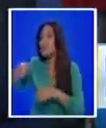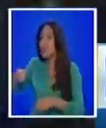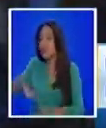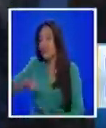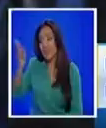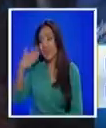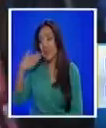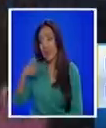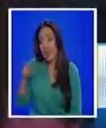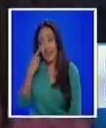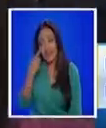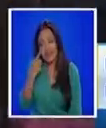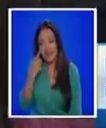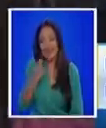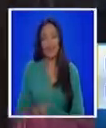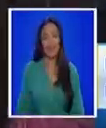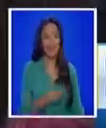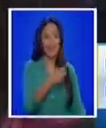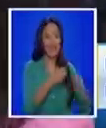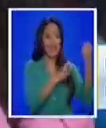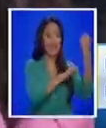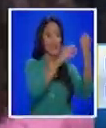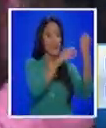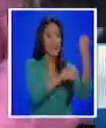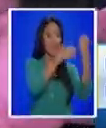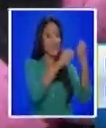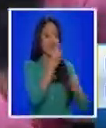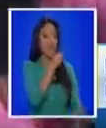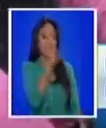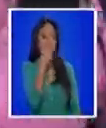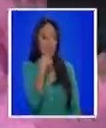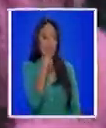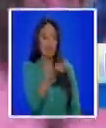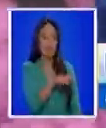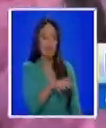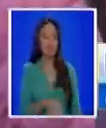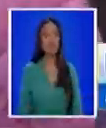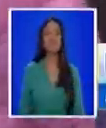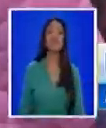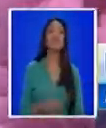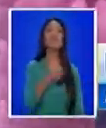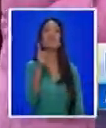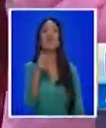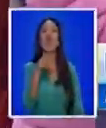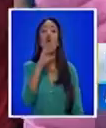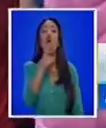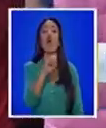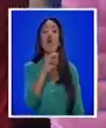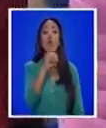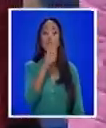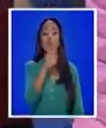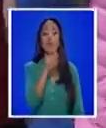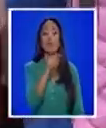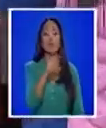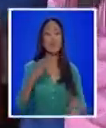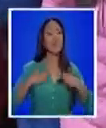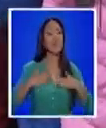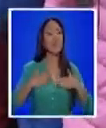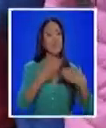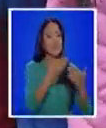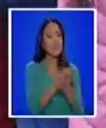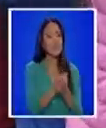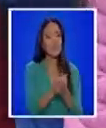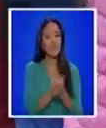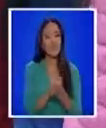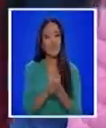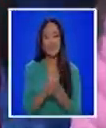¿Sí o no? Qué rico, y eso fue la fuerza. Sí, parece. Ay, vecino, también acá el comité del pueblo, felicitaciones. A ver, Fátima de